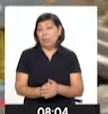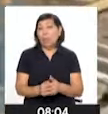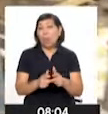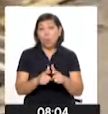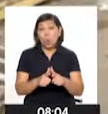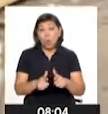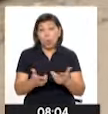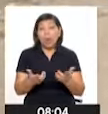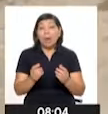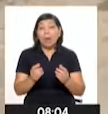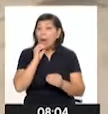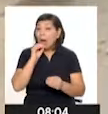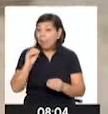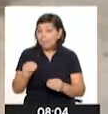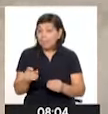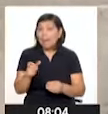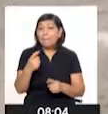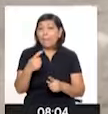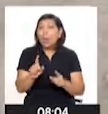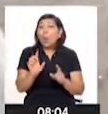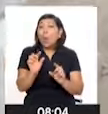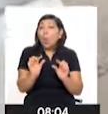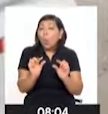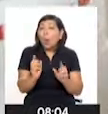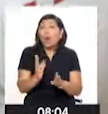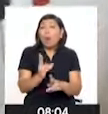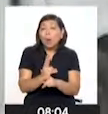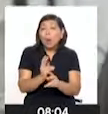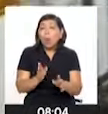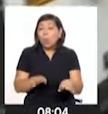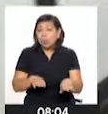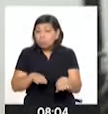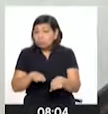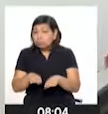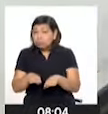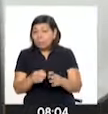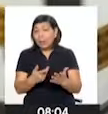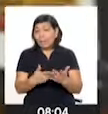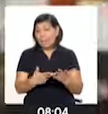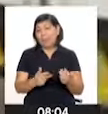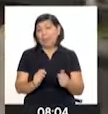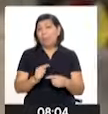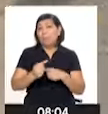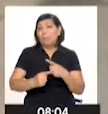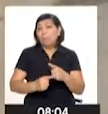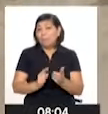zona, también dando aviso a los conductores para que manejen con bastante precaución, y se espera que en